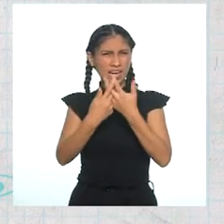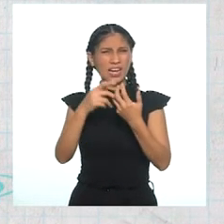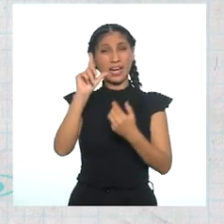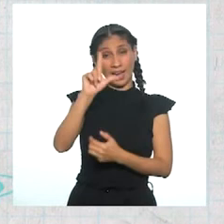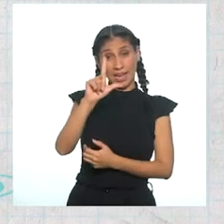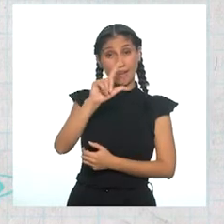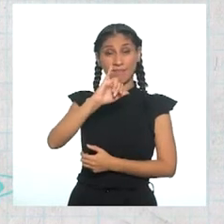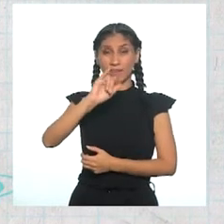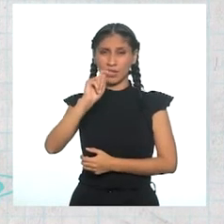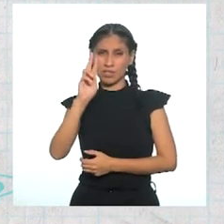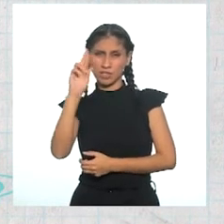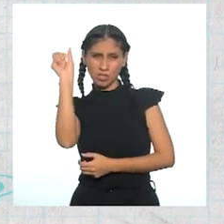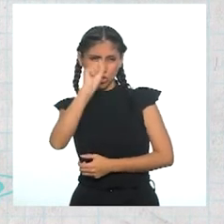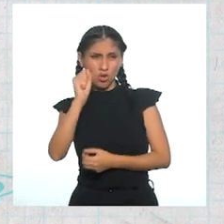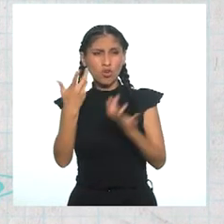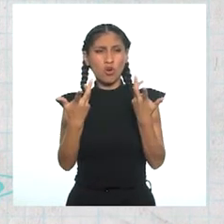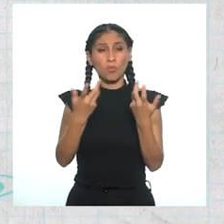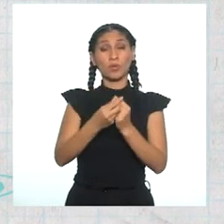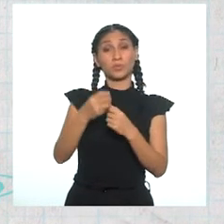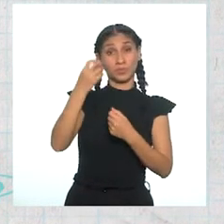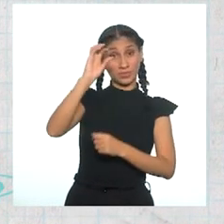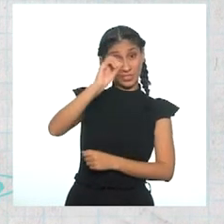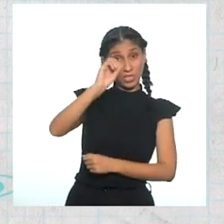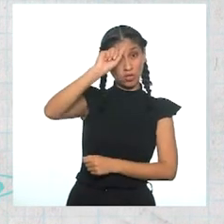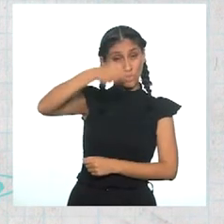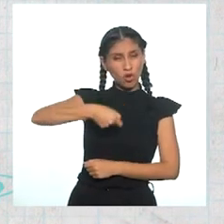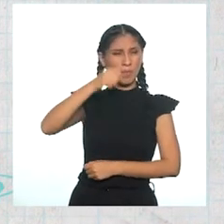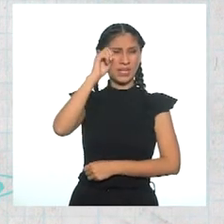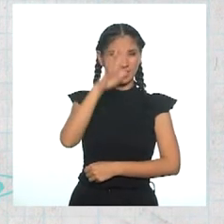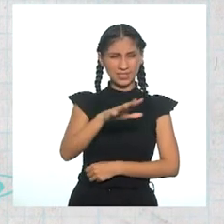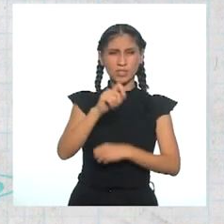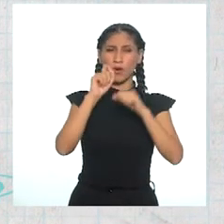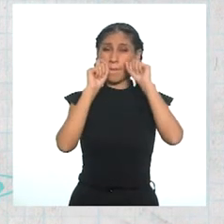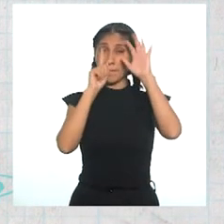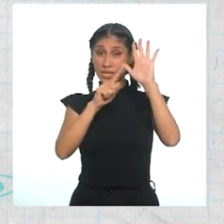la capacidad del tomatodo es de